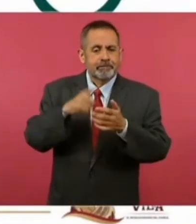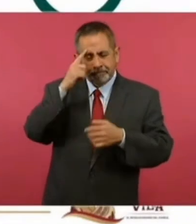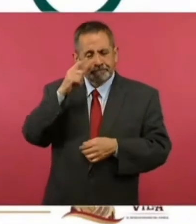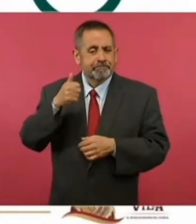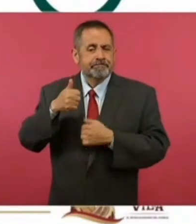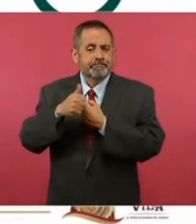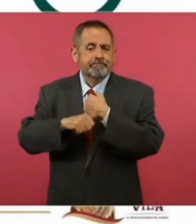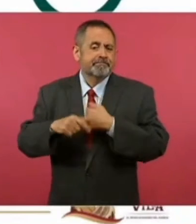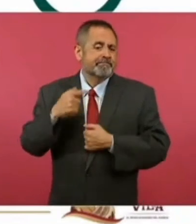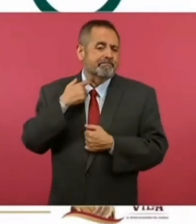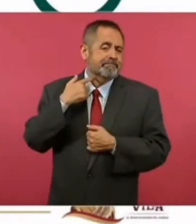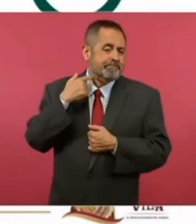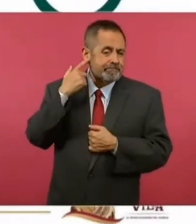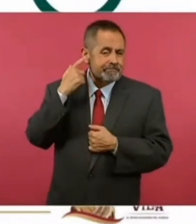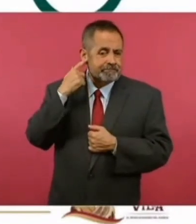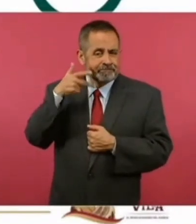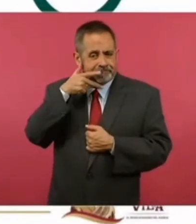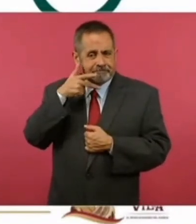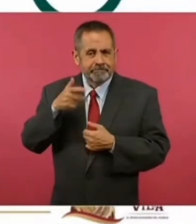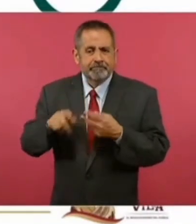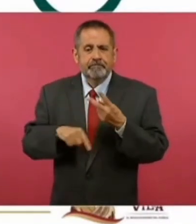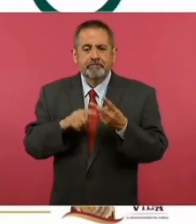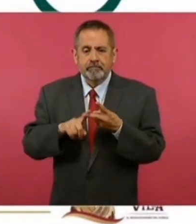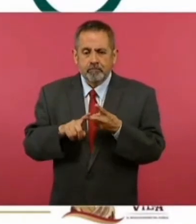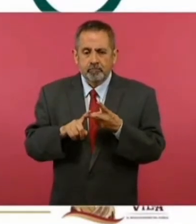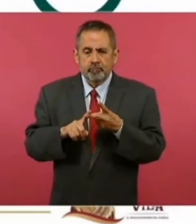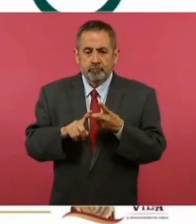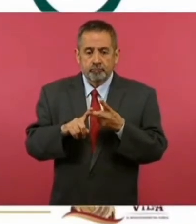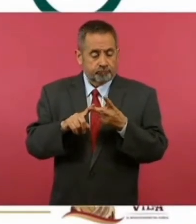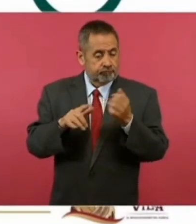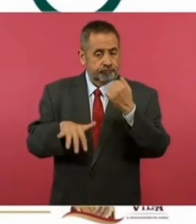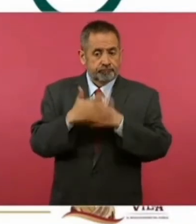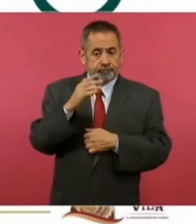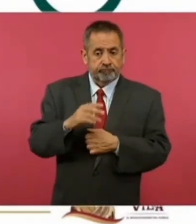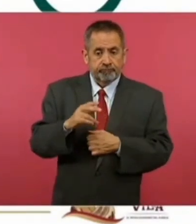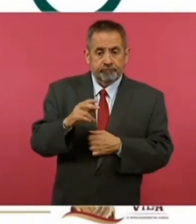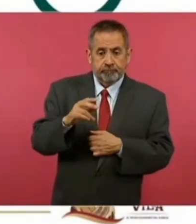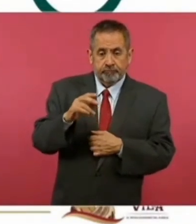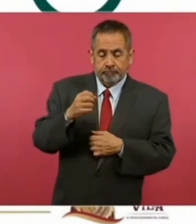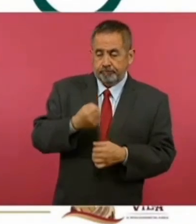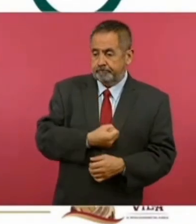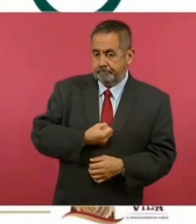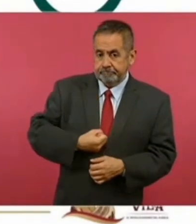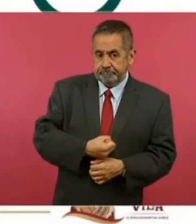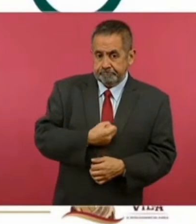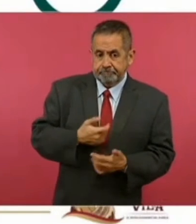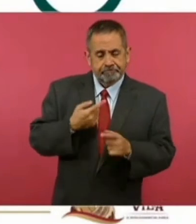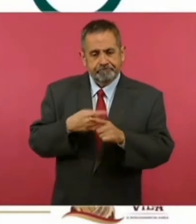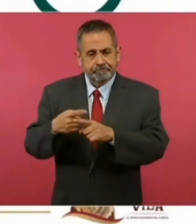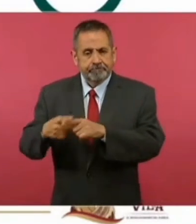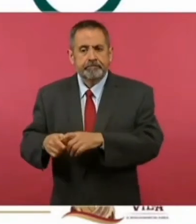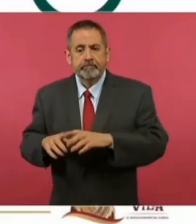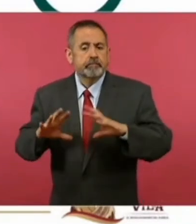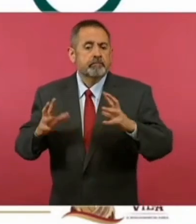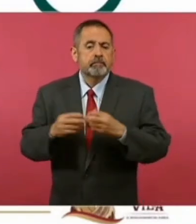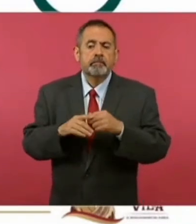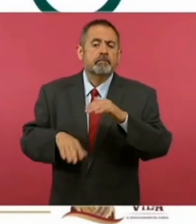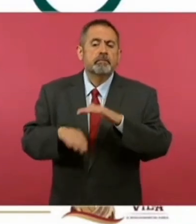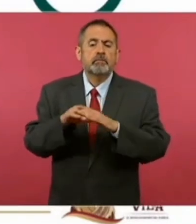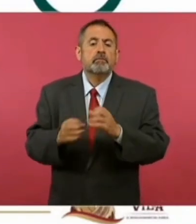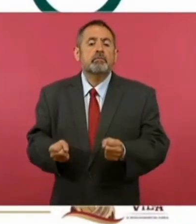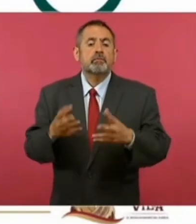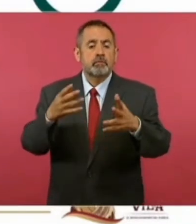quien se ultrasonógrafos el abasto que está reportando Michoacán el día de hoy en las unidades hospitalarias es